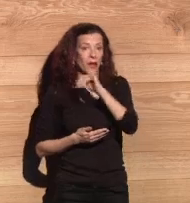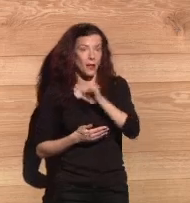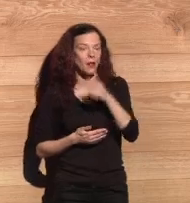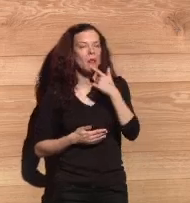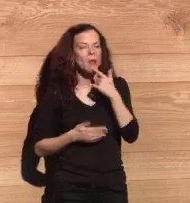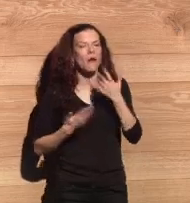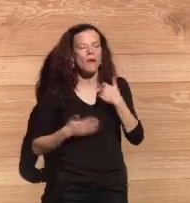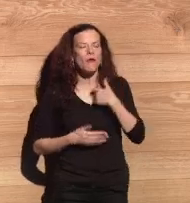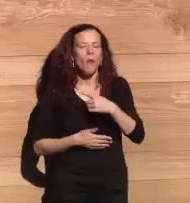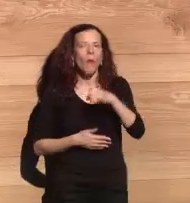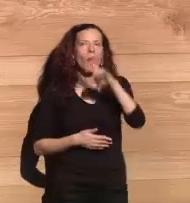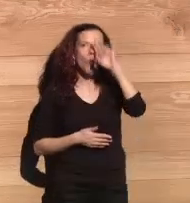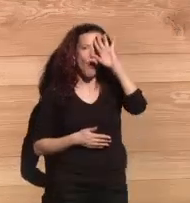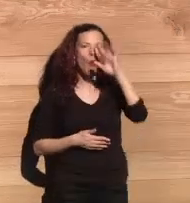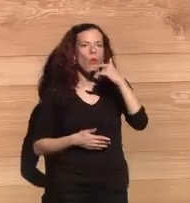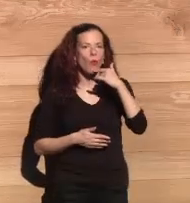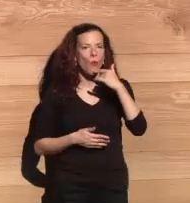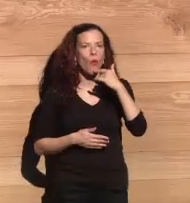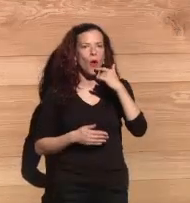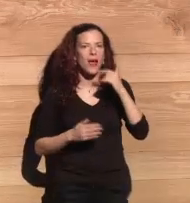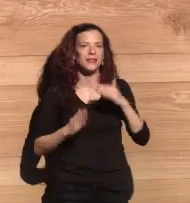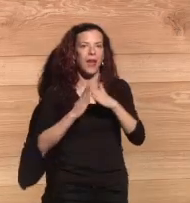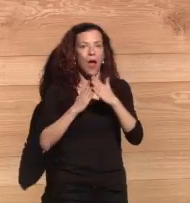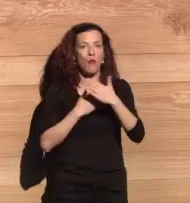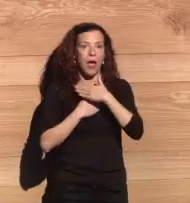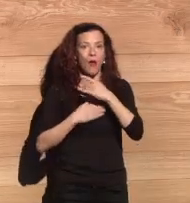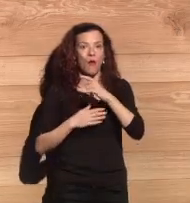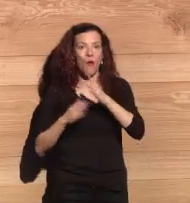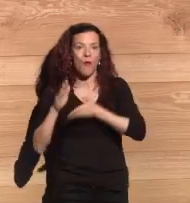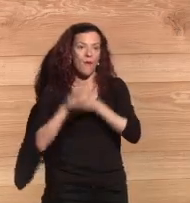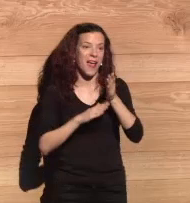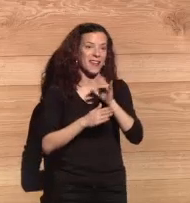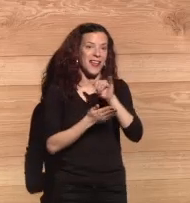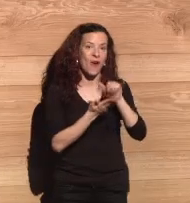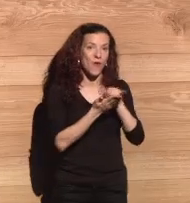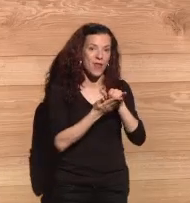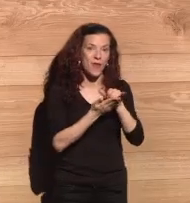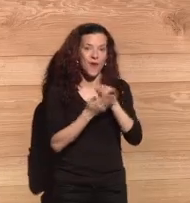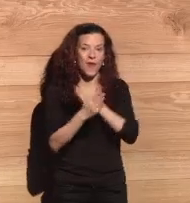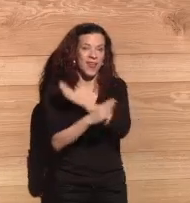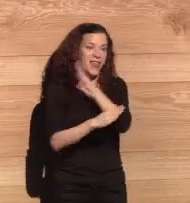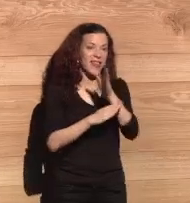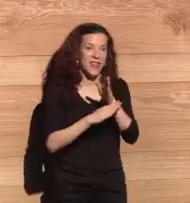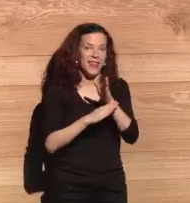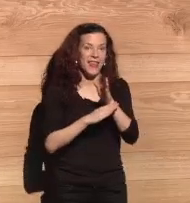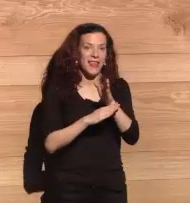hiciste de la fe en Sao Paulo a Nueva York y de Nueva York